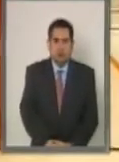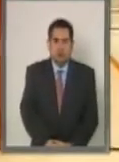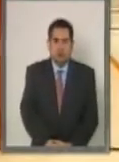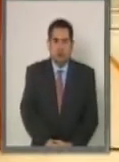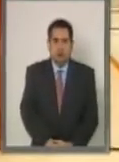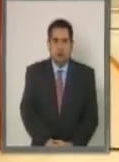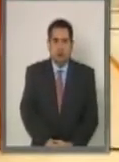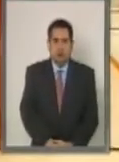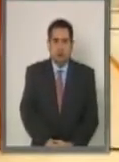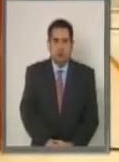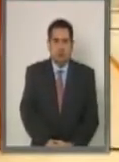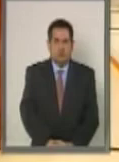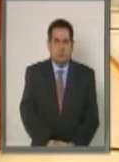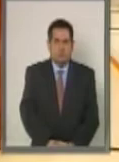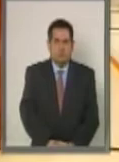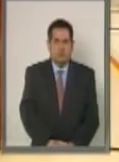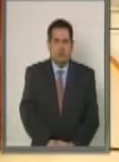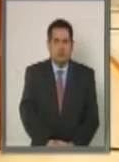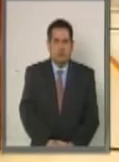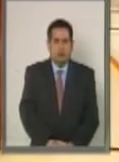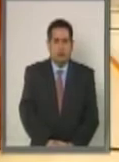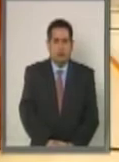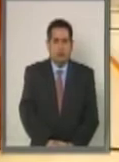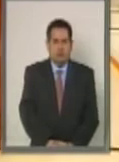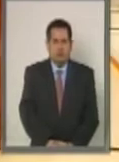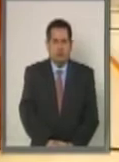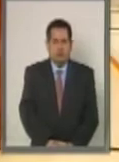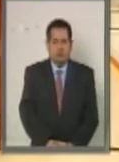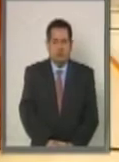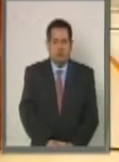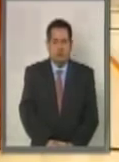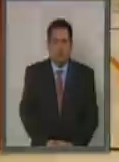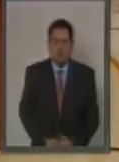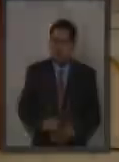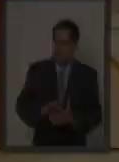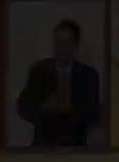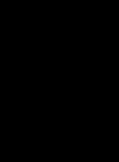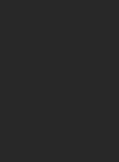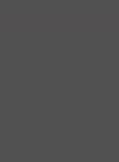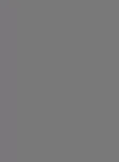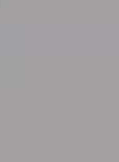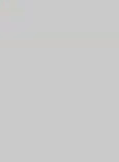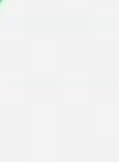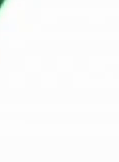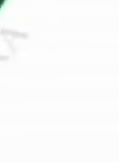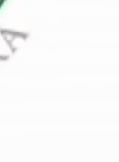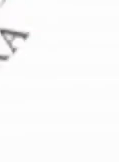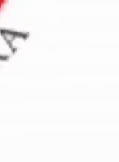Gracias, señor.